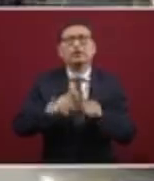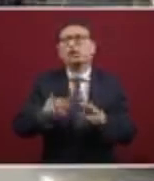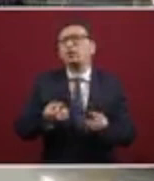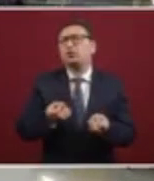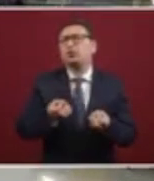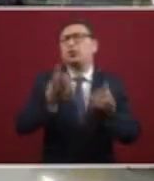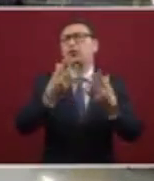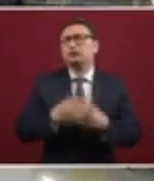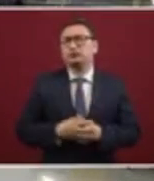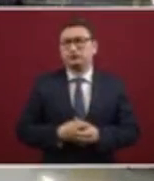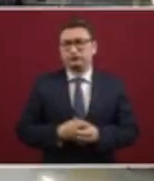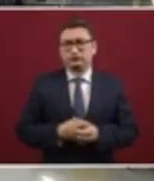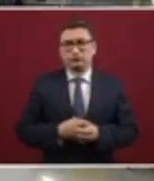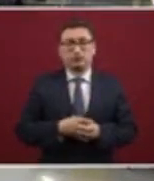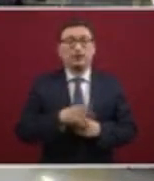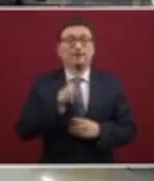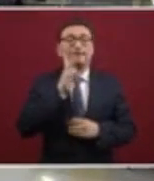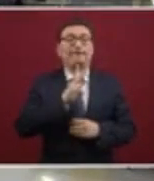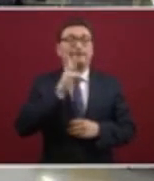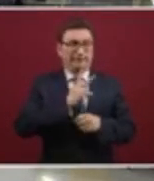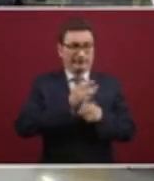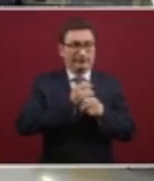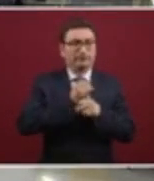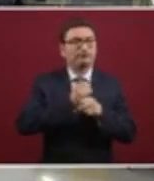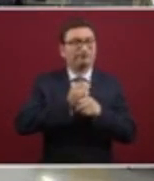y sería bueno que se investigara,